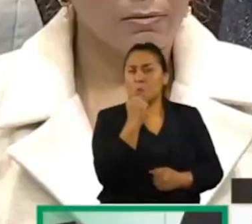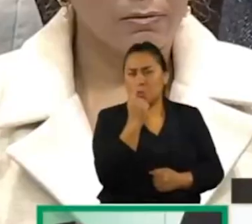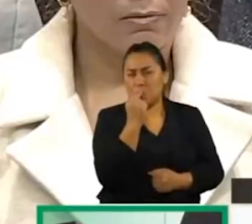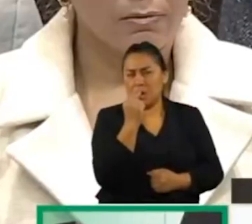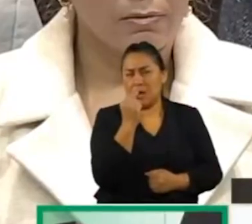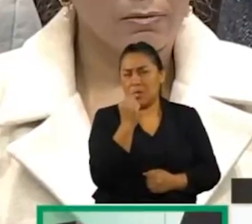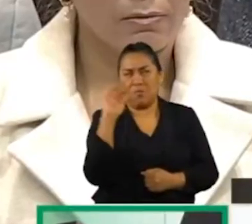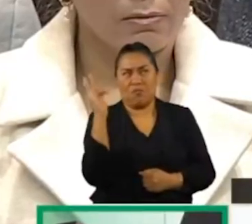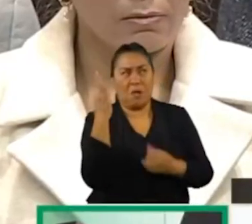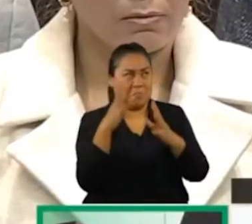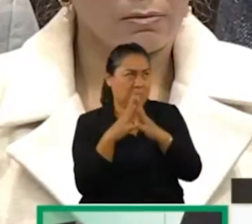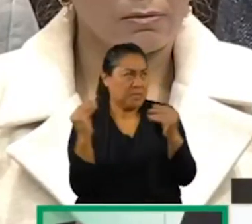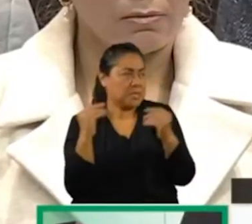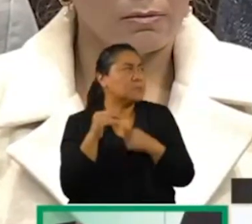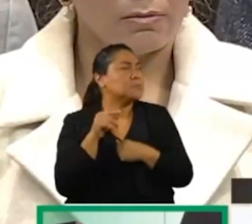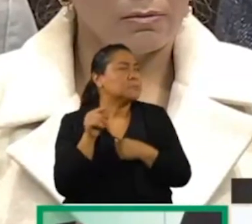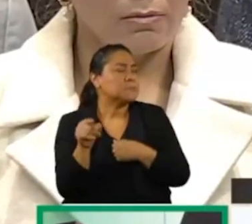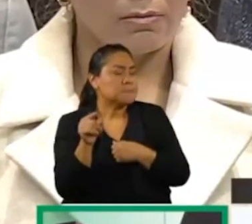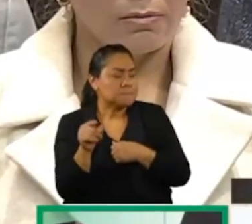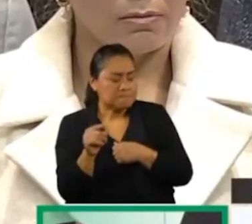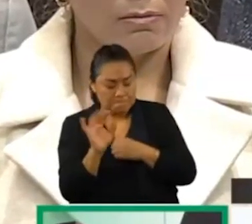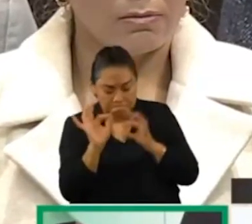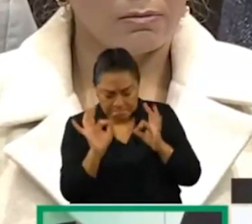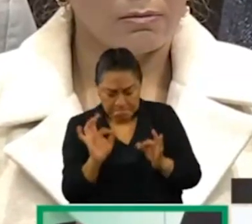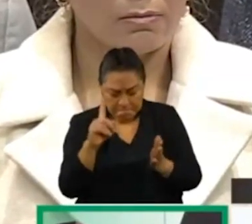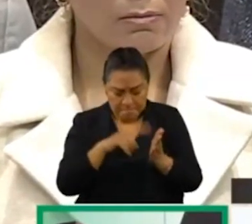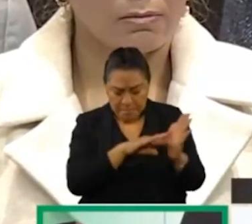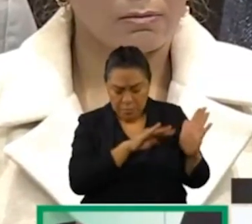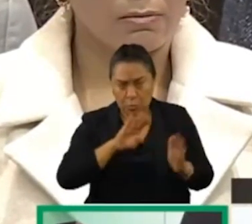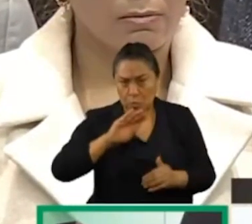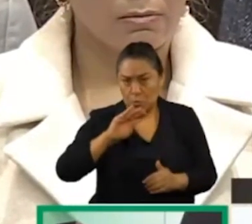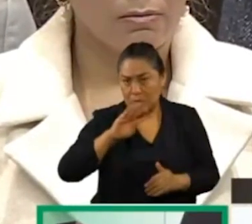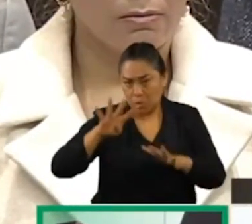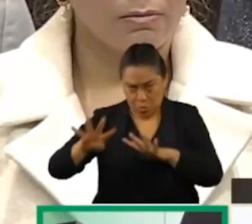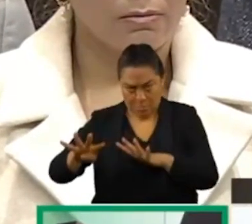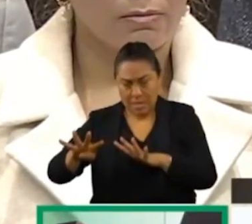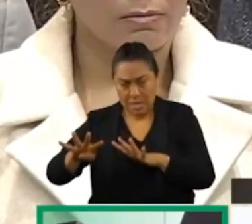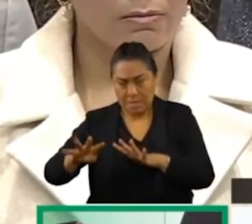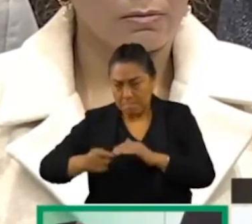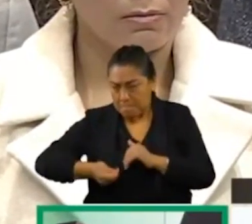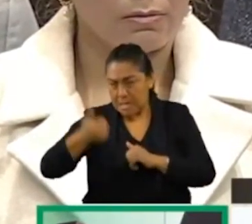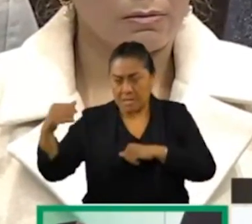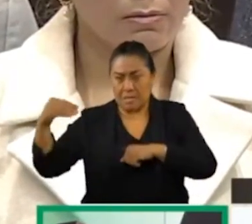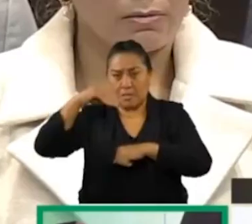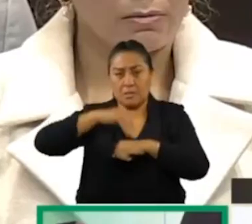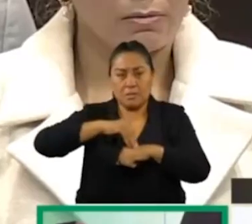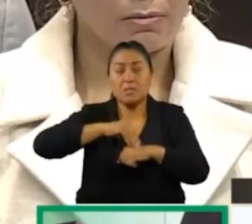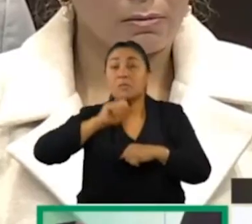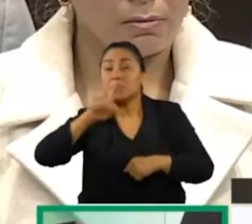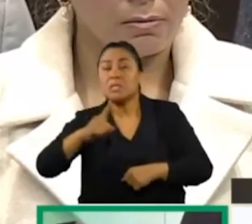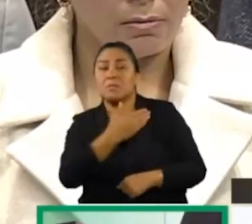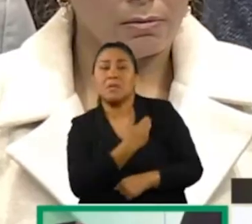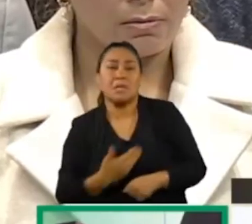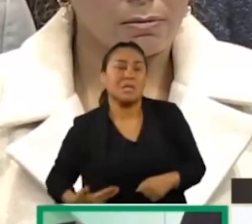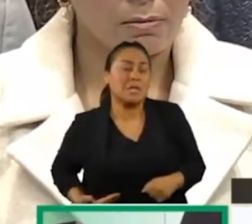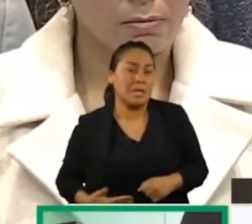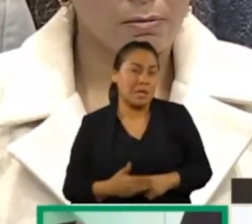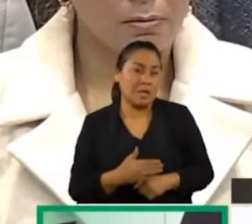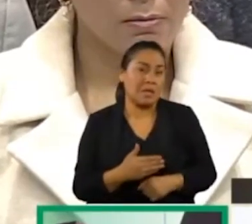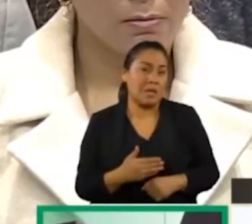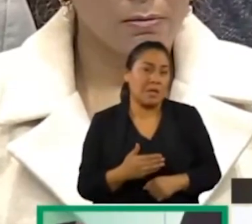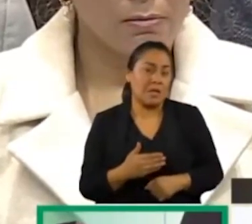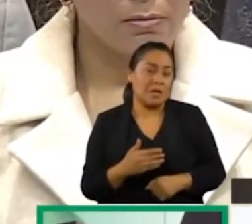hoy fue creada en 1999, cuando estaba el presidente Ernesto